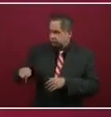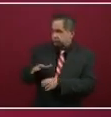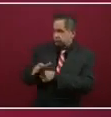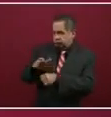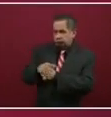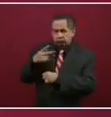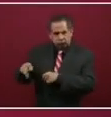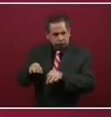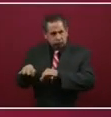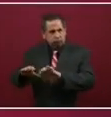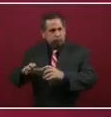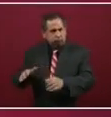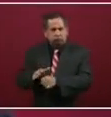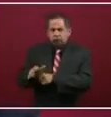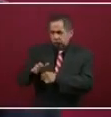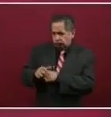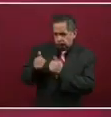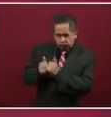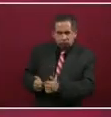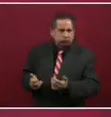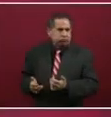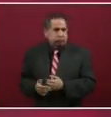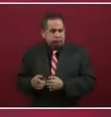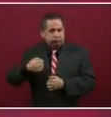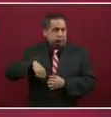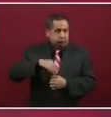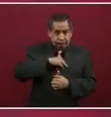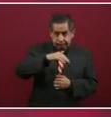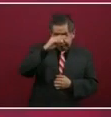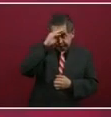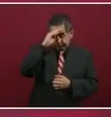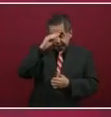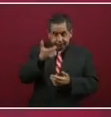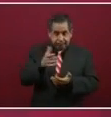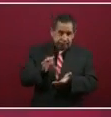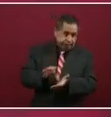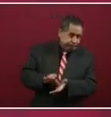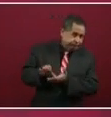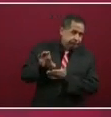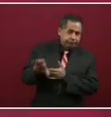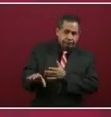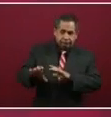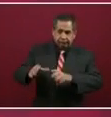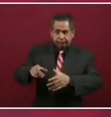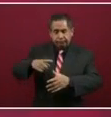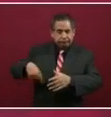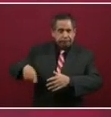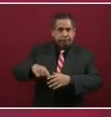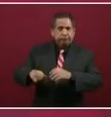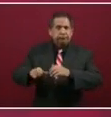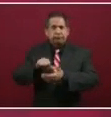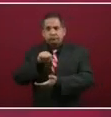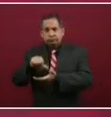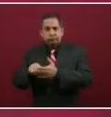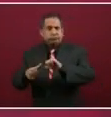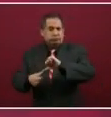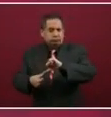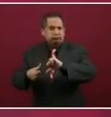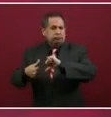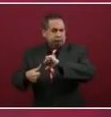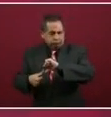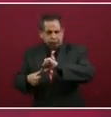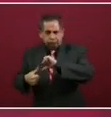Pensamos que si se invierte en actividades productivas en Centroamérica y en el país,